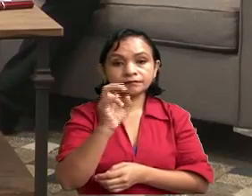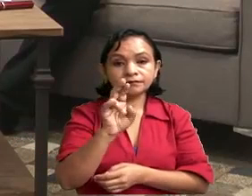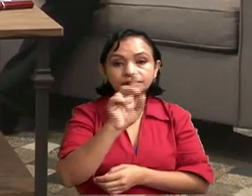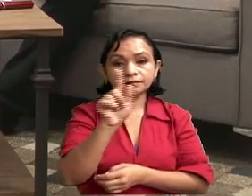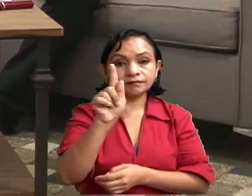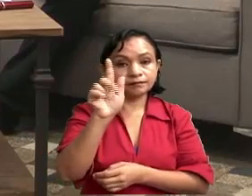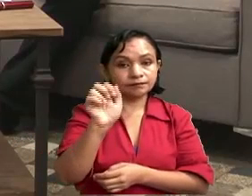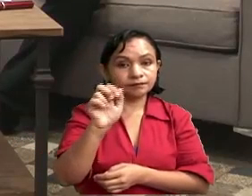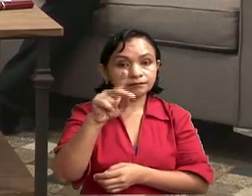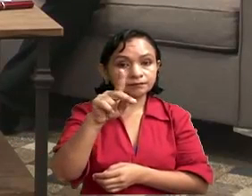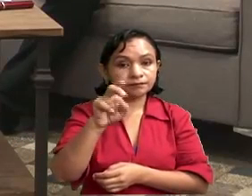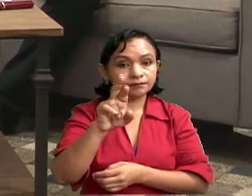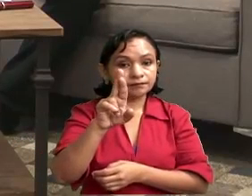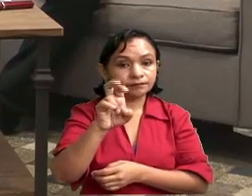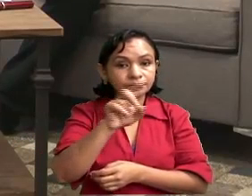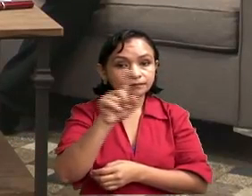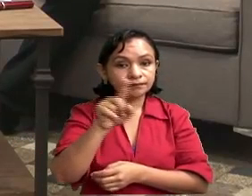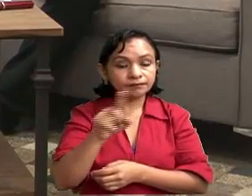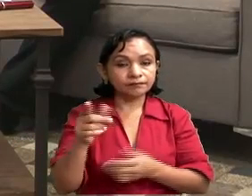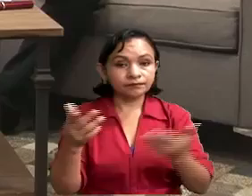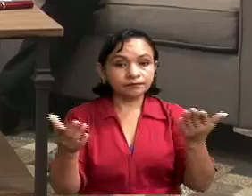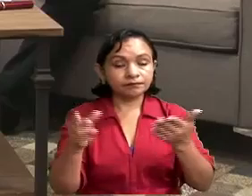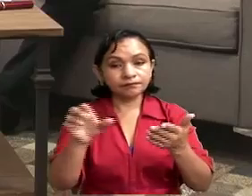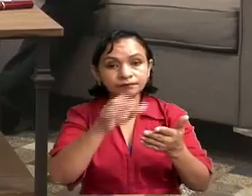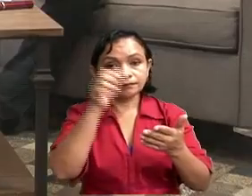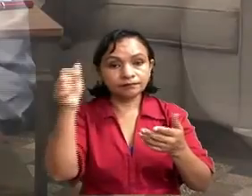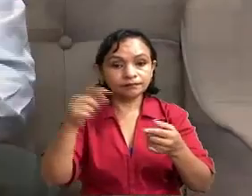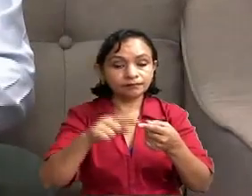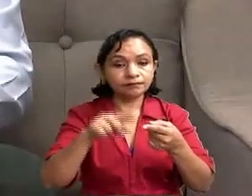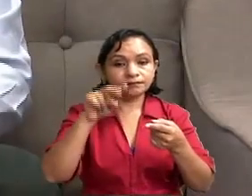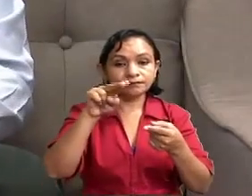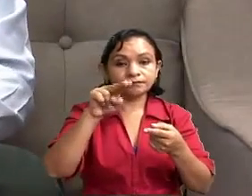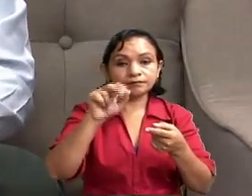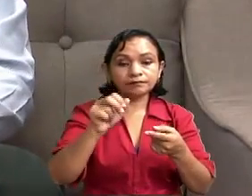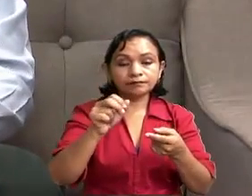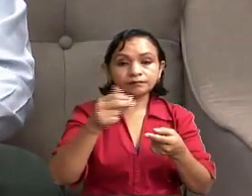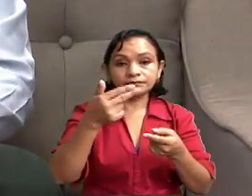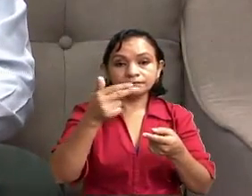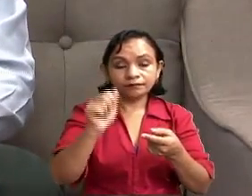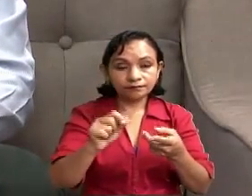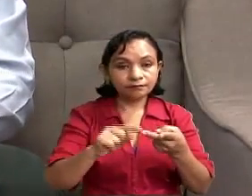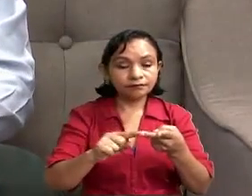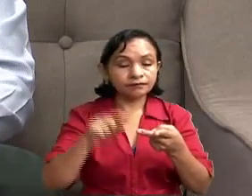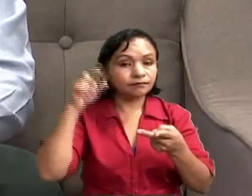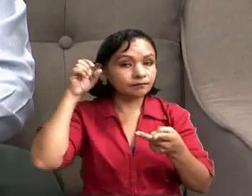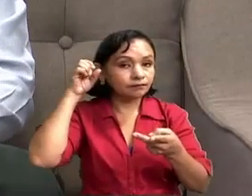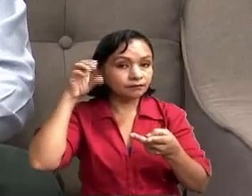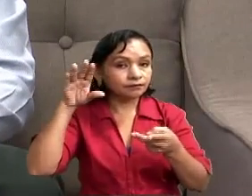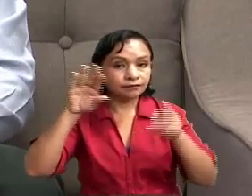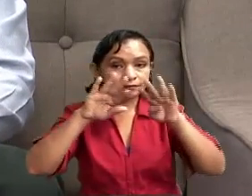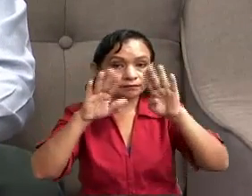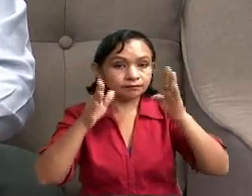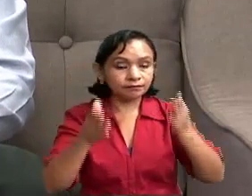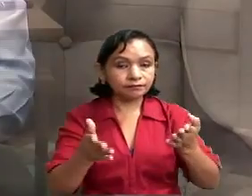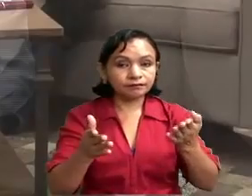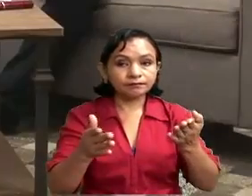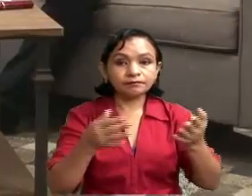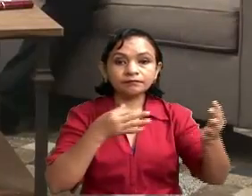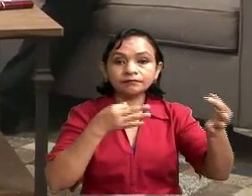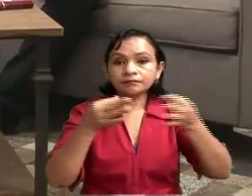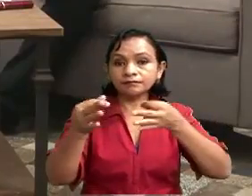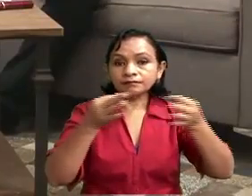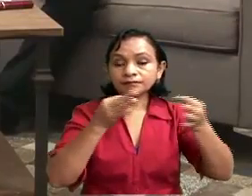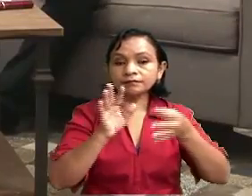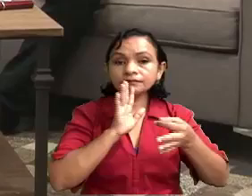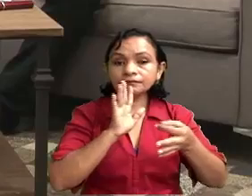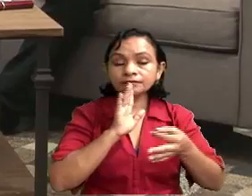a la compañera Justa Pérez, y creo que en otra ocasión tuvieron a Nacha Campbell, que es la ministra de Turismo, quienes les han hablado